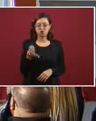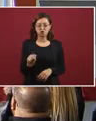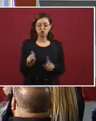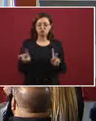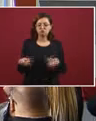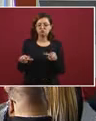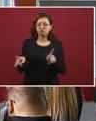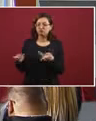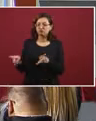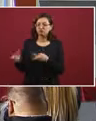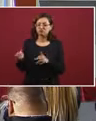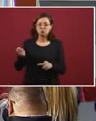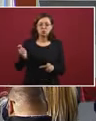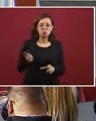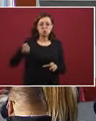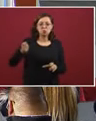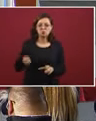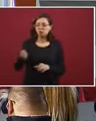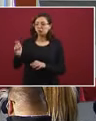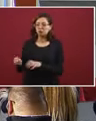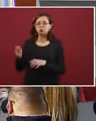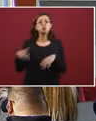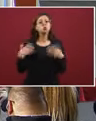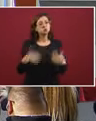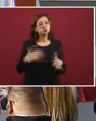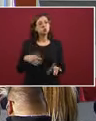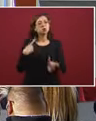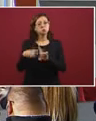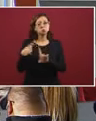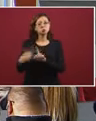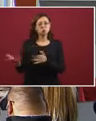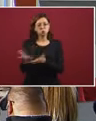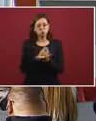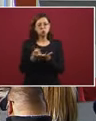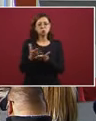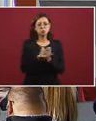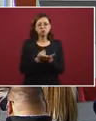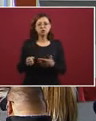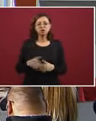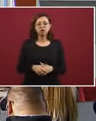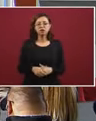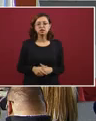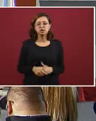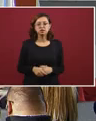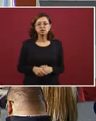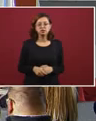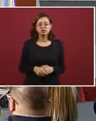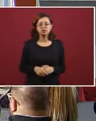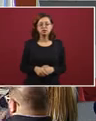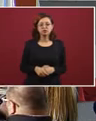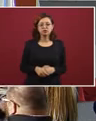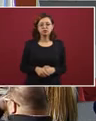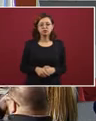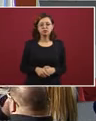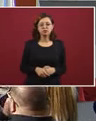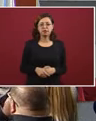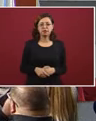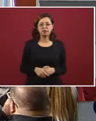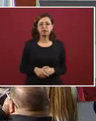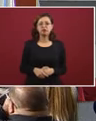general fue una subasta con resultados muy positivos, si fueran tan amables. Aquí está el